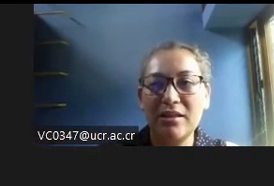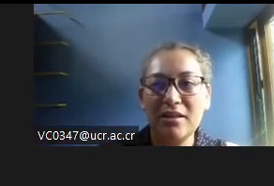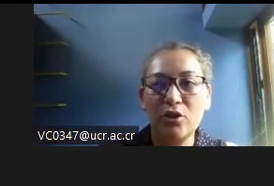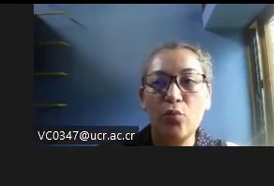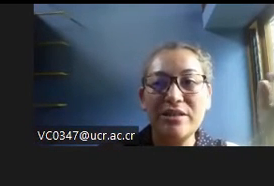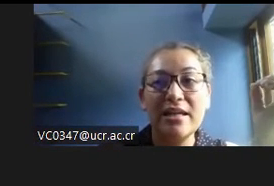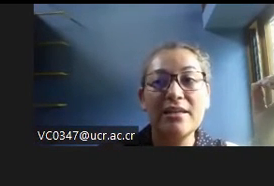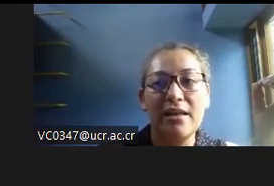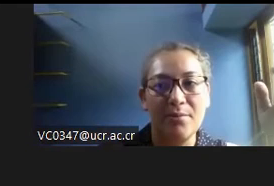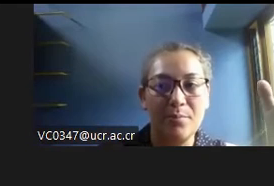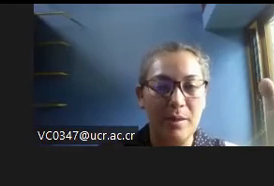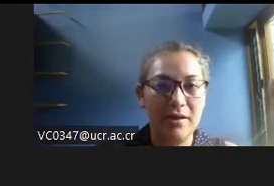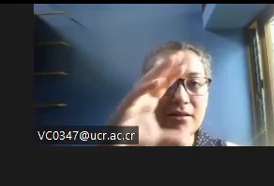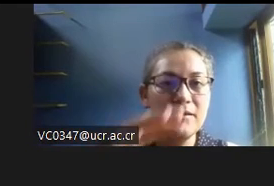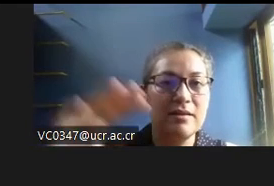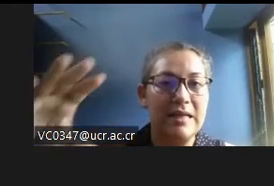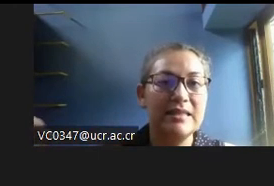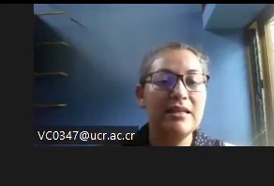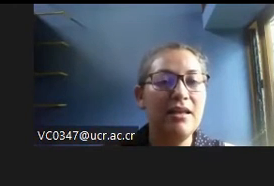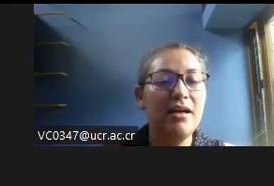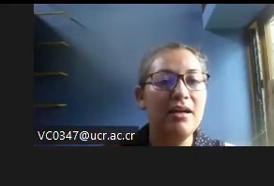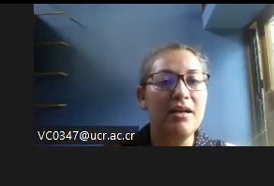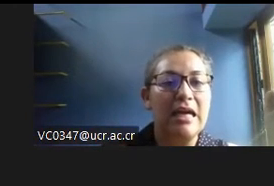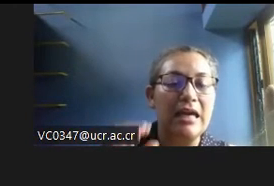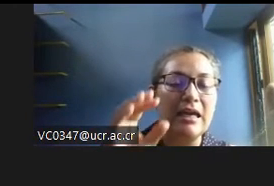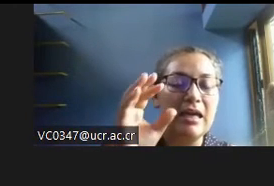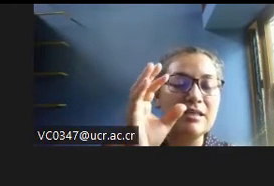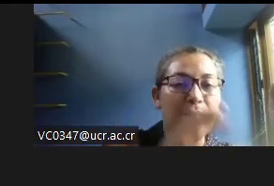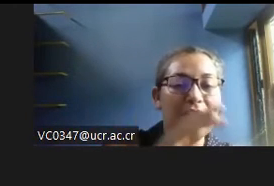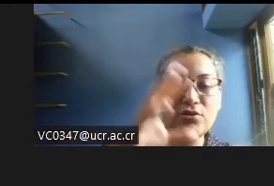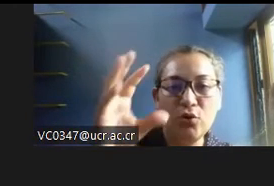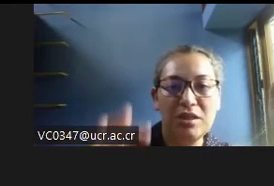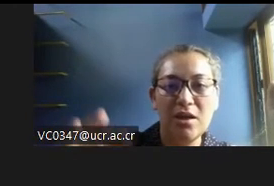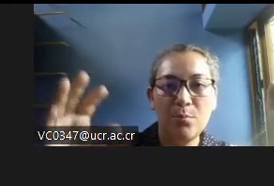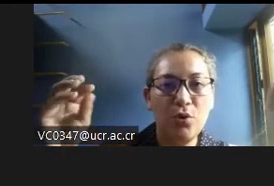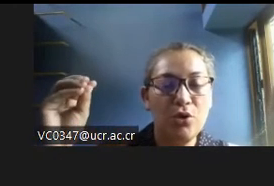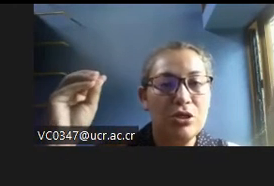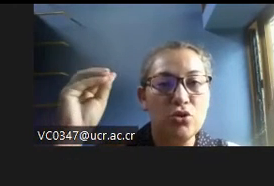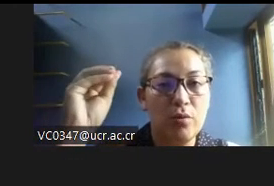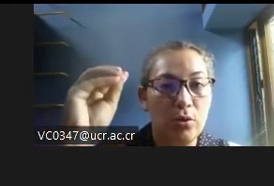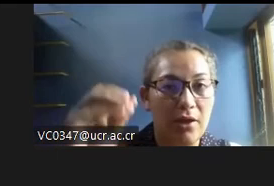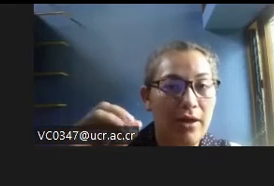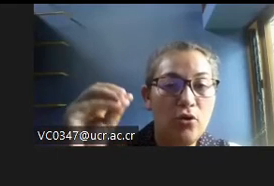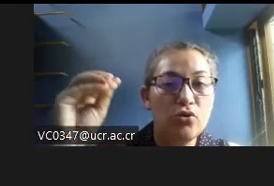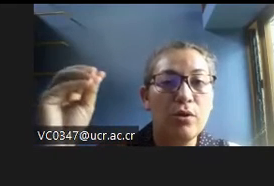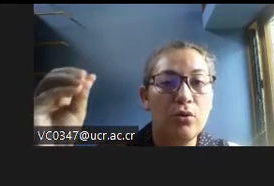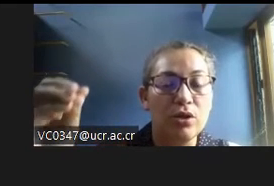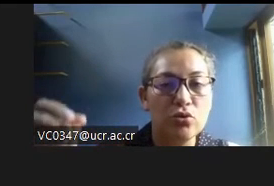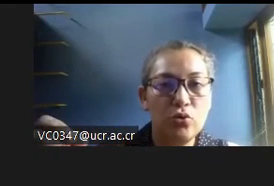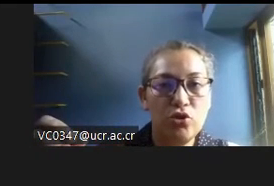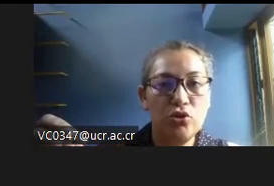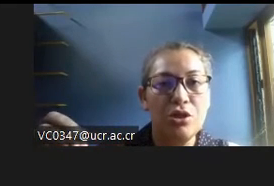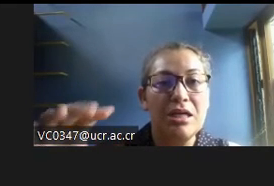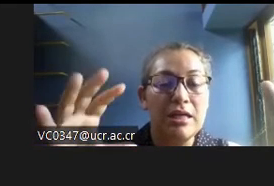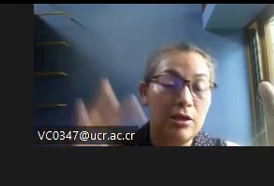va a permitir tener como esta idea, ¿verdad? Esta idea en espacio, en tiempo, sobre lo que veo, sobre lo